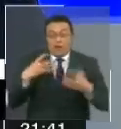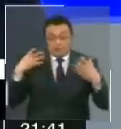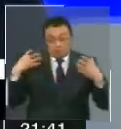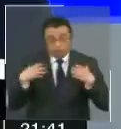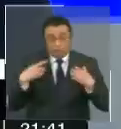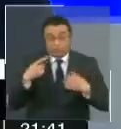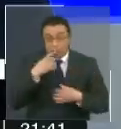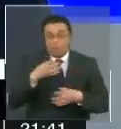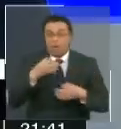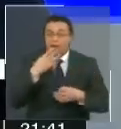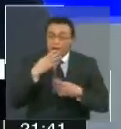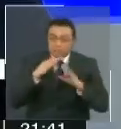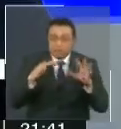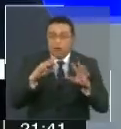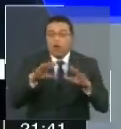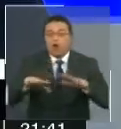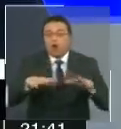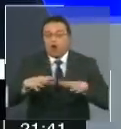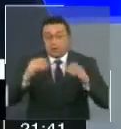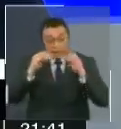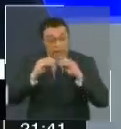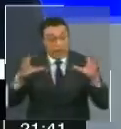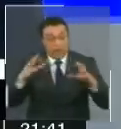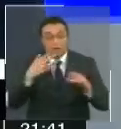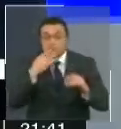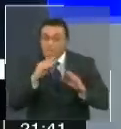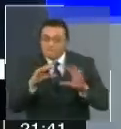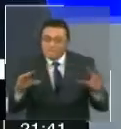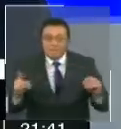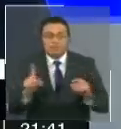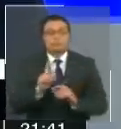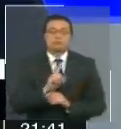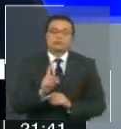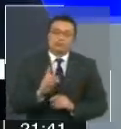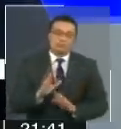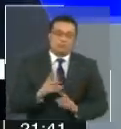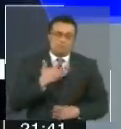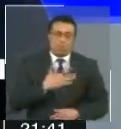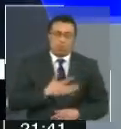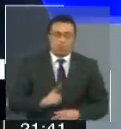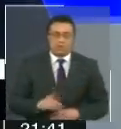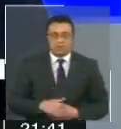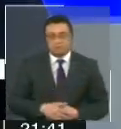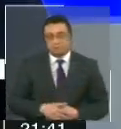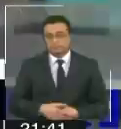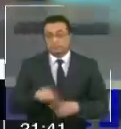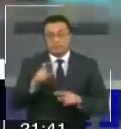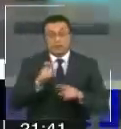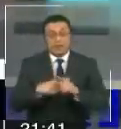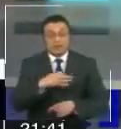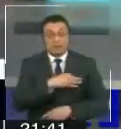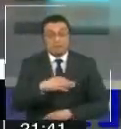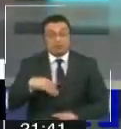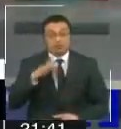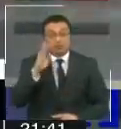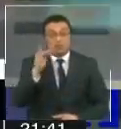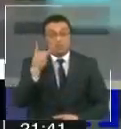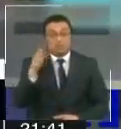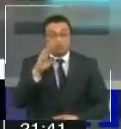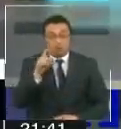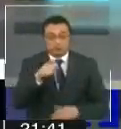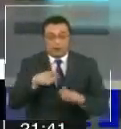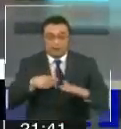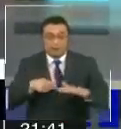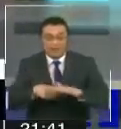responsablemente, no me gusta hablar de cosas que no me constan directamente, ¿no? El exministro Burgos,